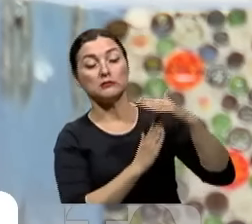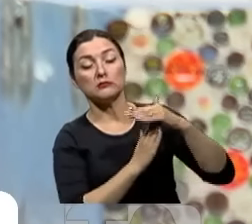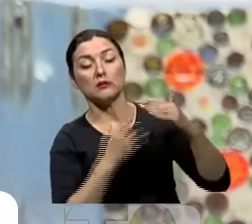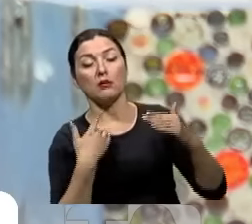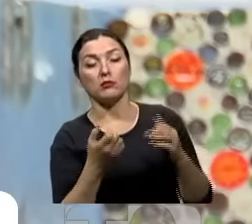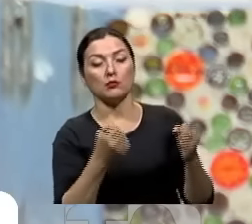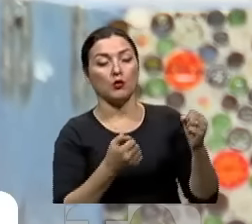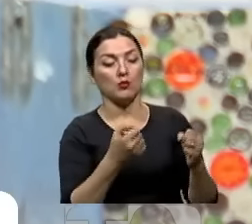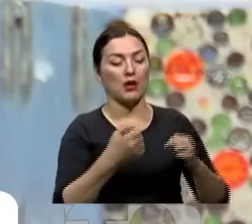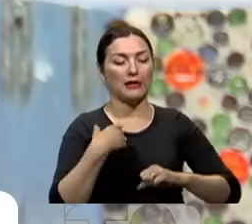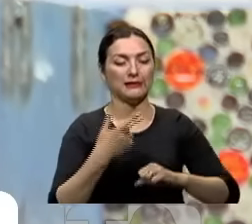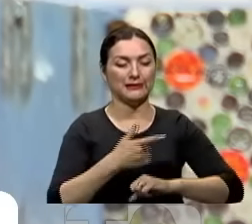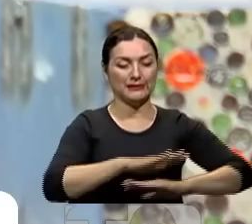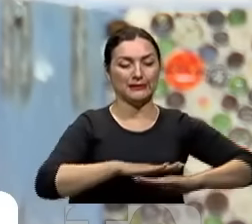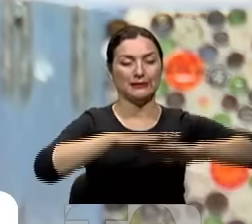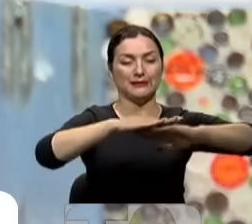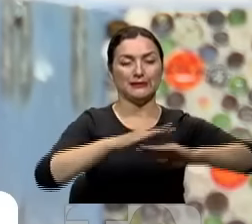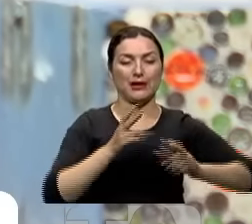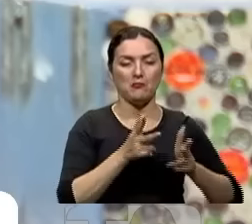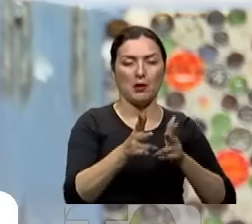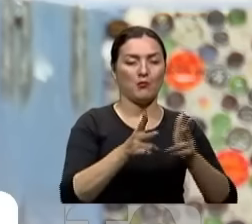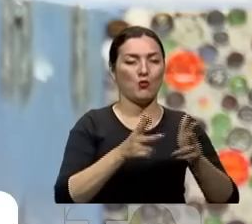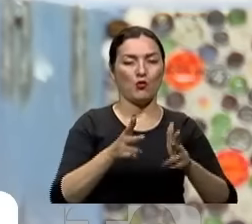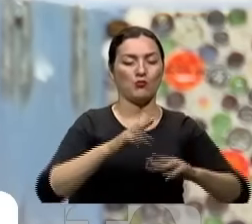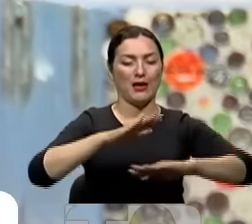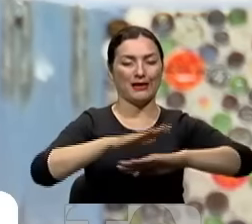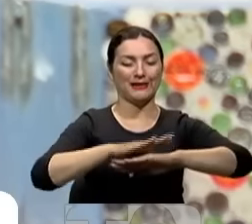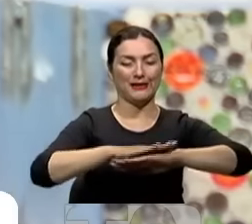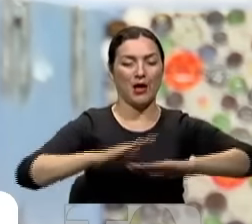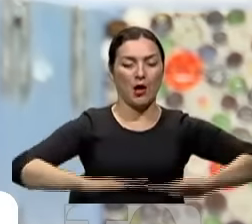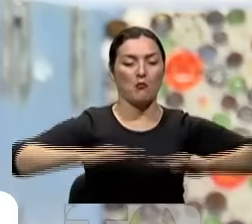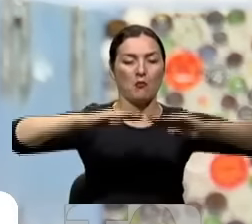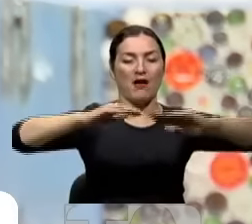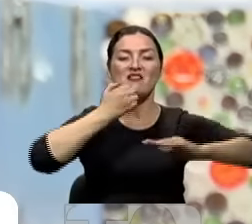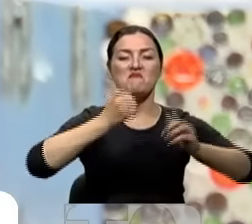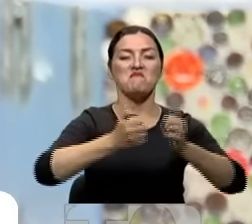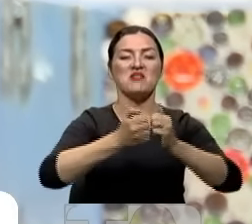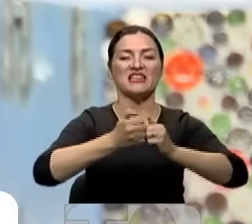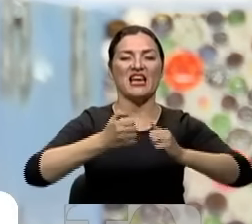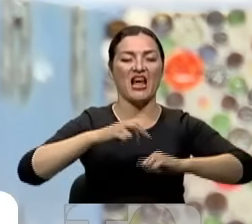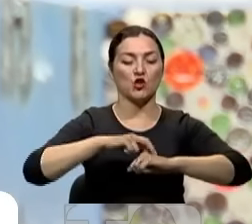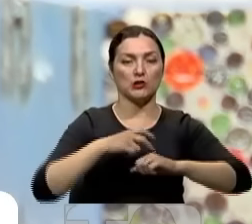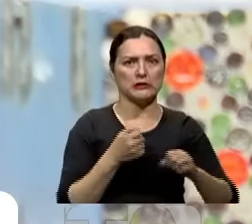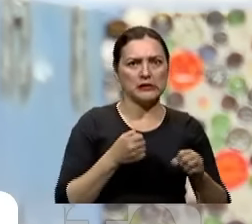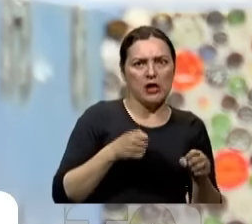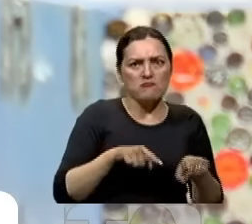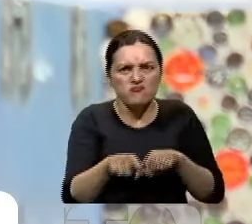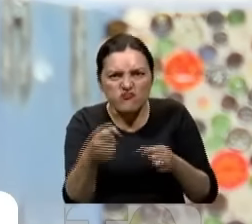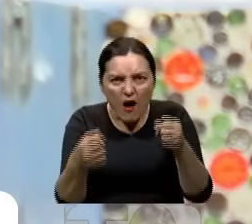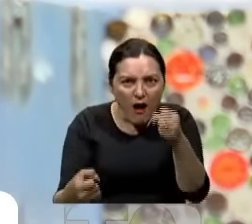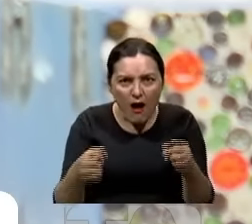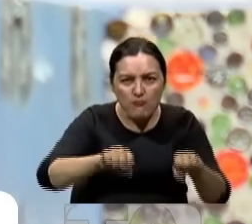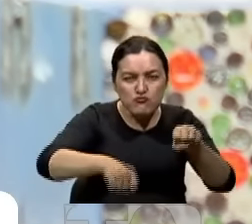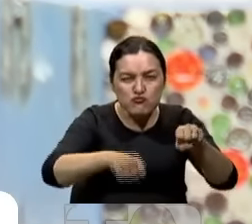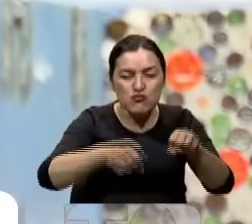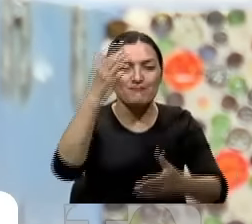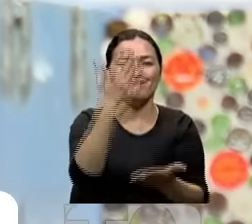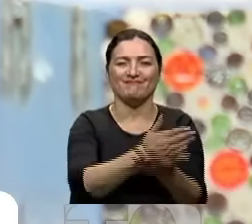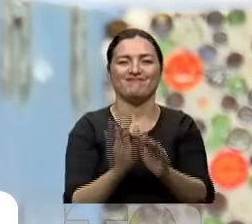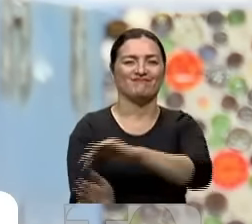la calzada con el fin de evitar justamente las carreras clandestinas que había, ¿no? Los trabajos de derrocamiento de la tribuna empezaron el 20 de